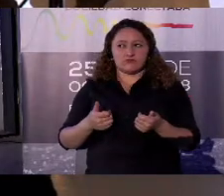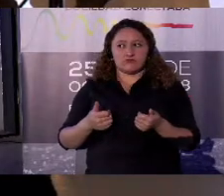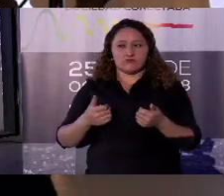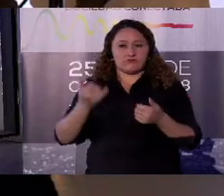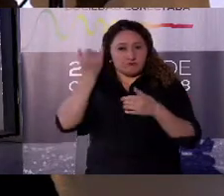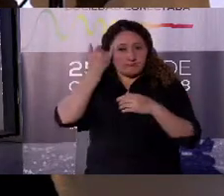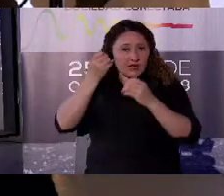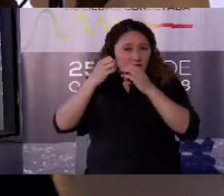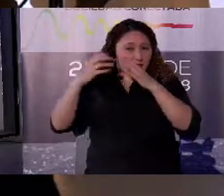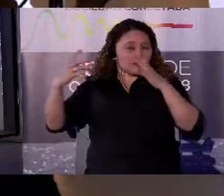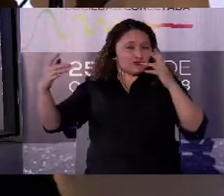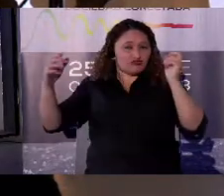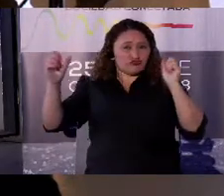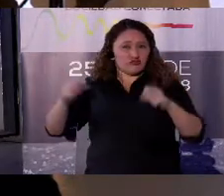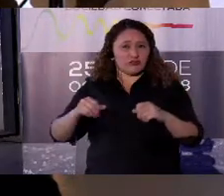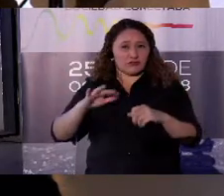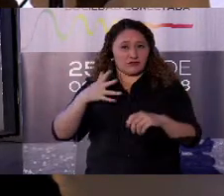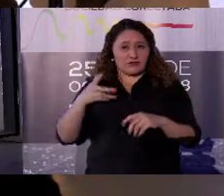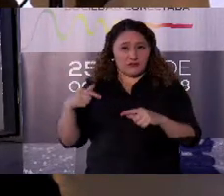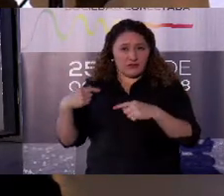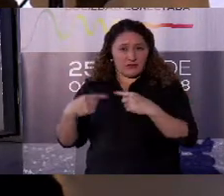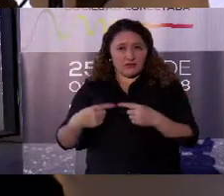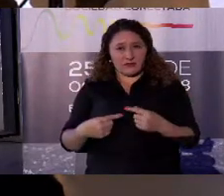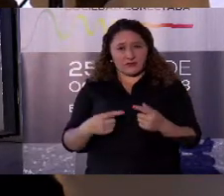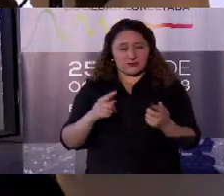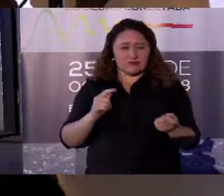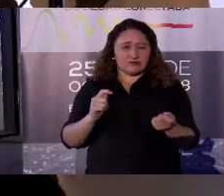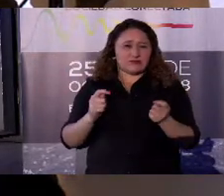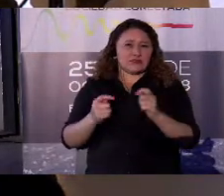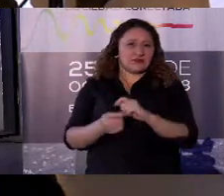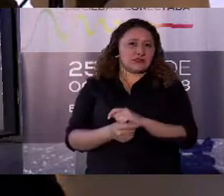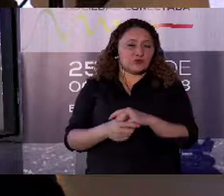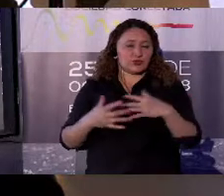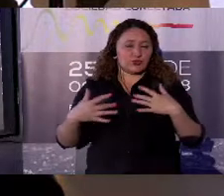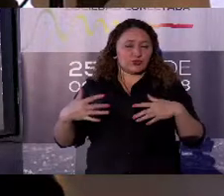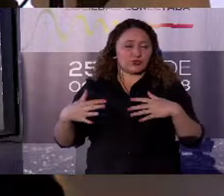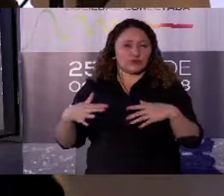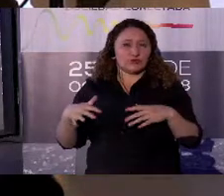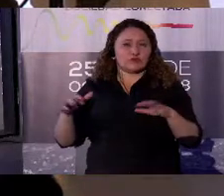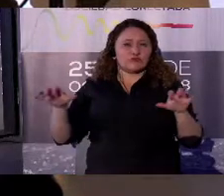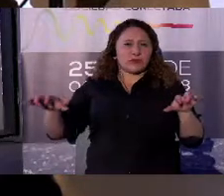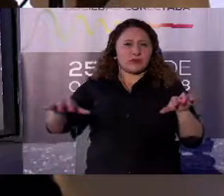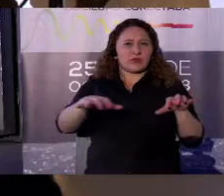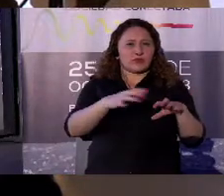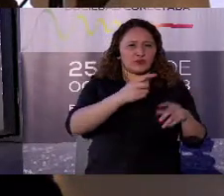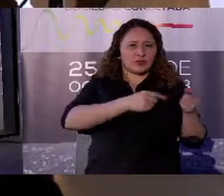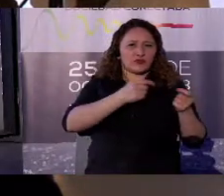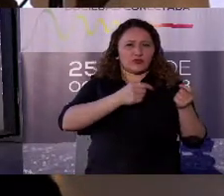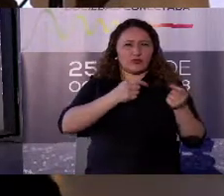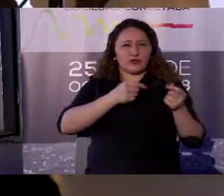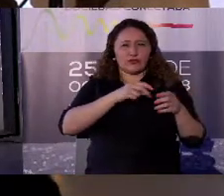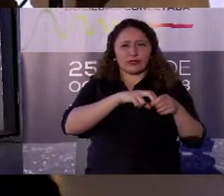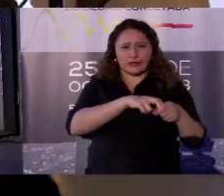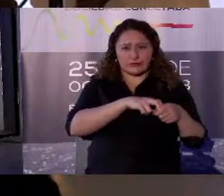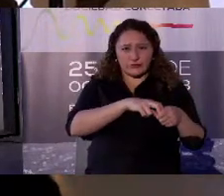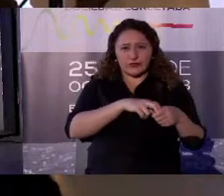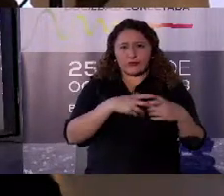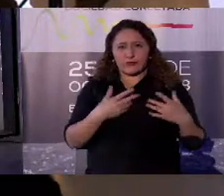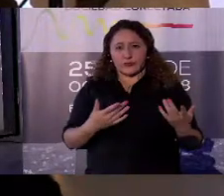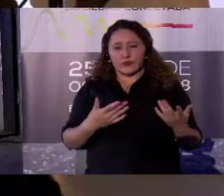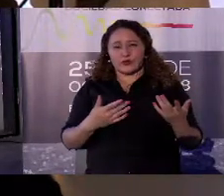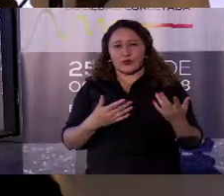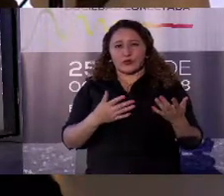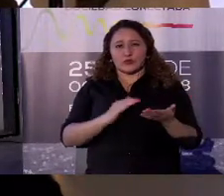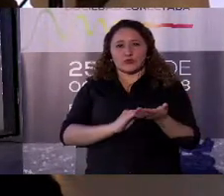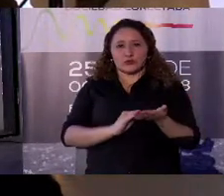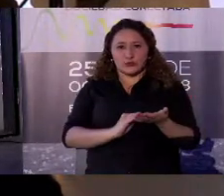límite. Realmente la quinta generación va a transformar muchos sectores económicos, desde el transporte, por ejemplo, hablamos de soluciones